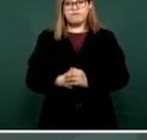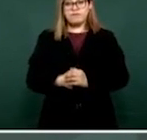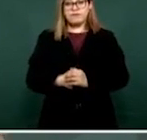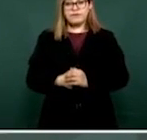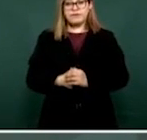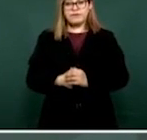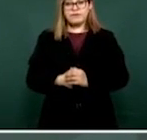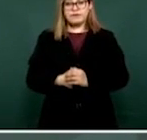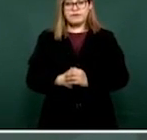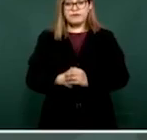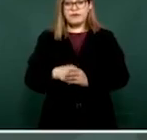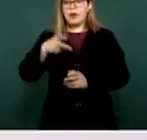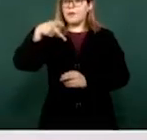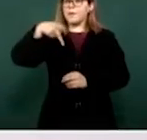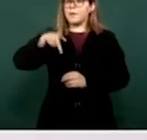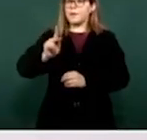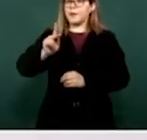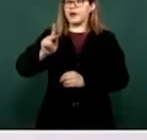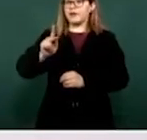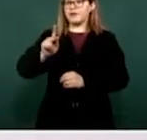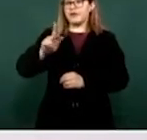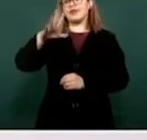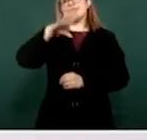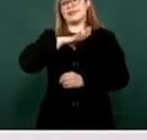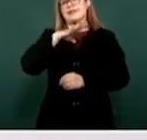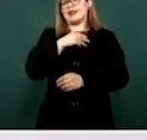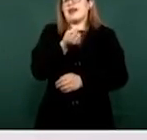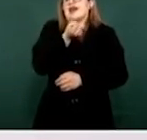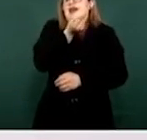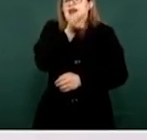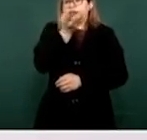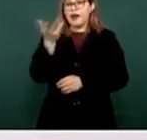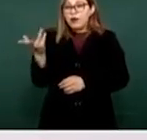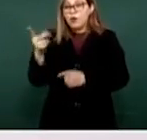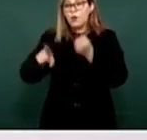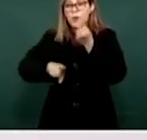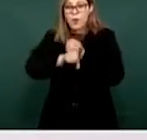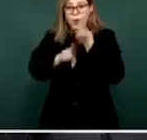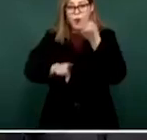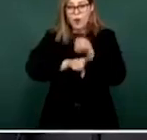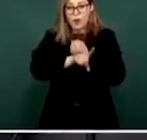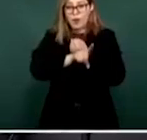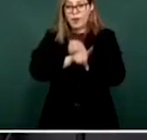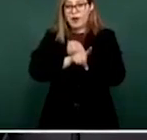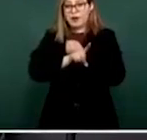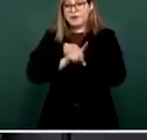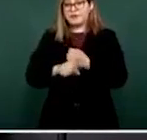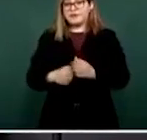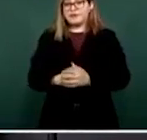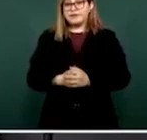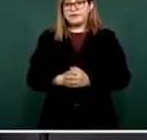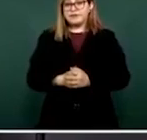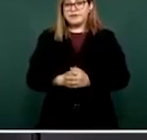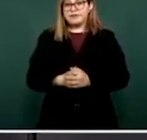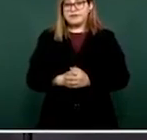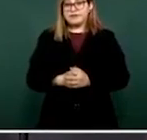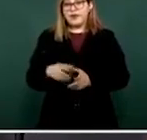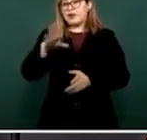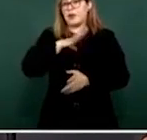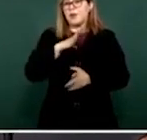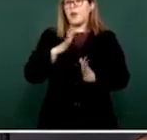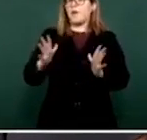pero pues no dejan de haber algunos problemas. No estamos hablando de